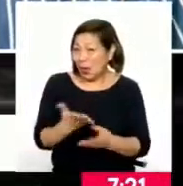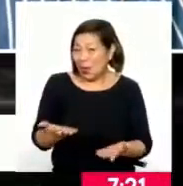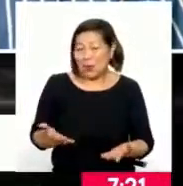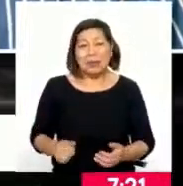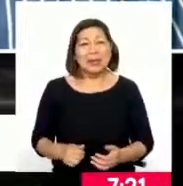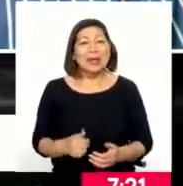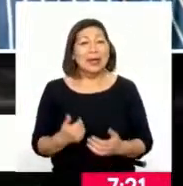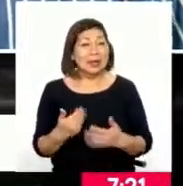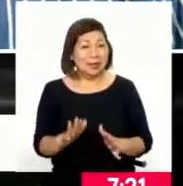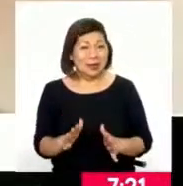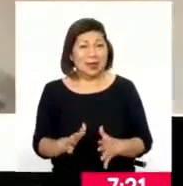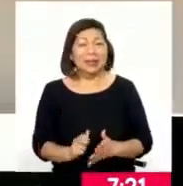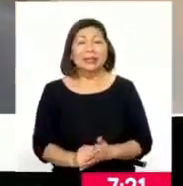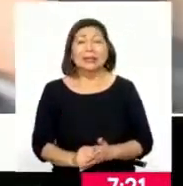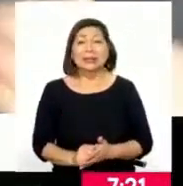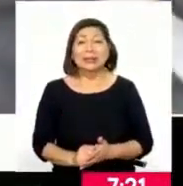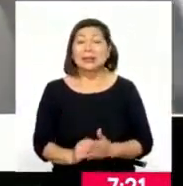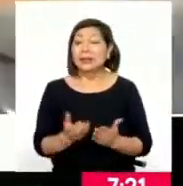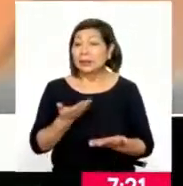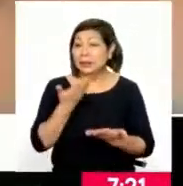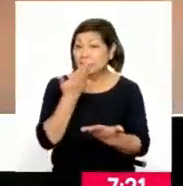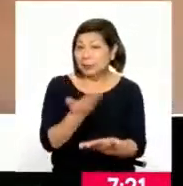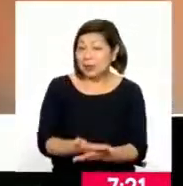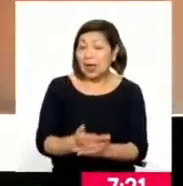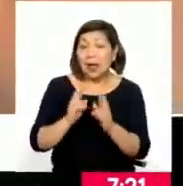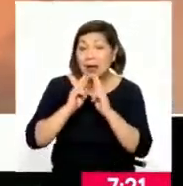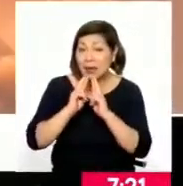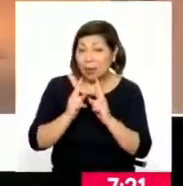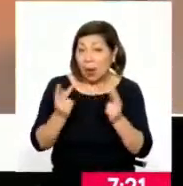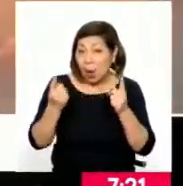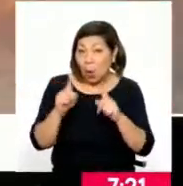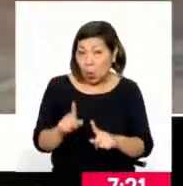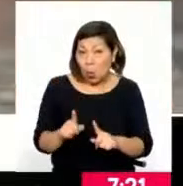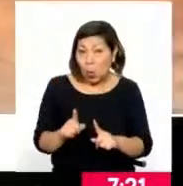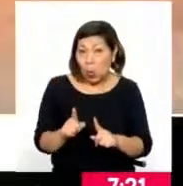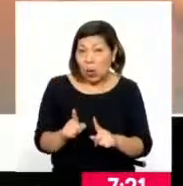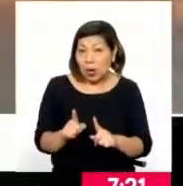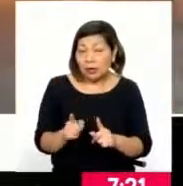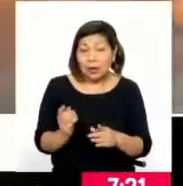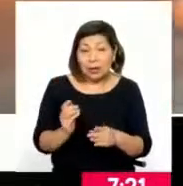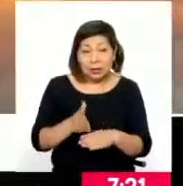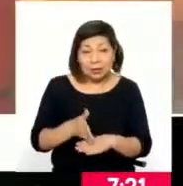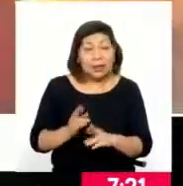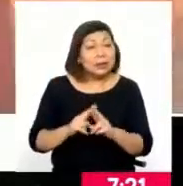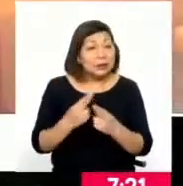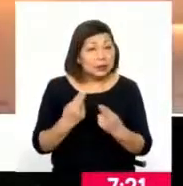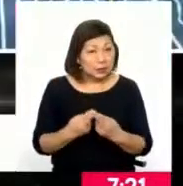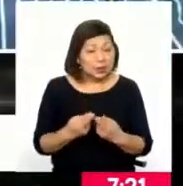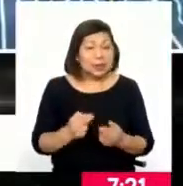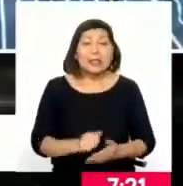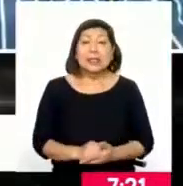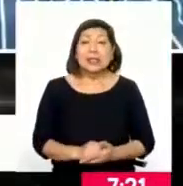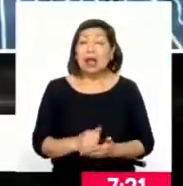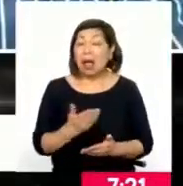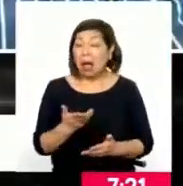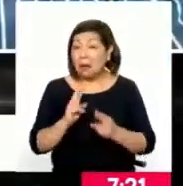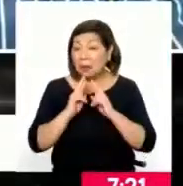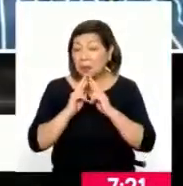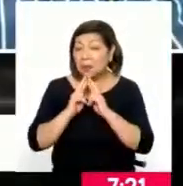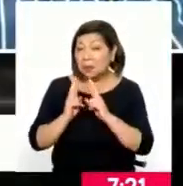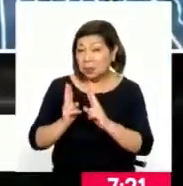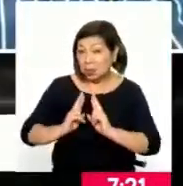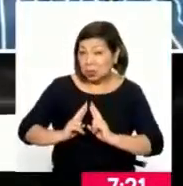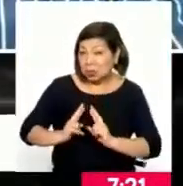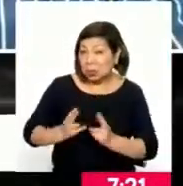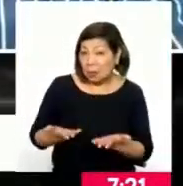¿Y ya hay propuestas, respuestas o acuerdos a los cuales se hayan llegado en estas reuniones? Es decir, ¿hay resultados que